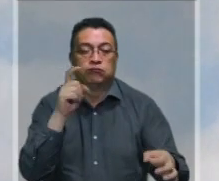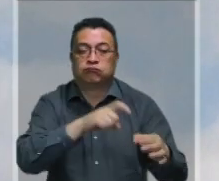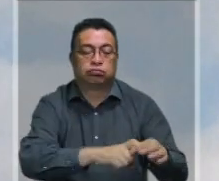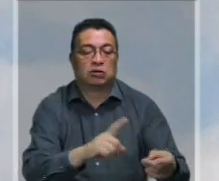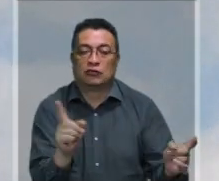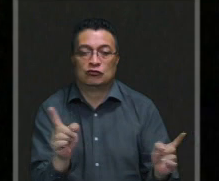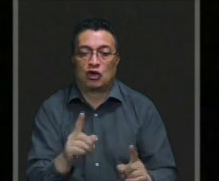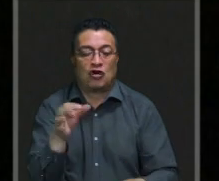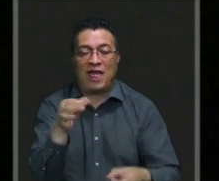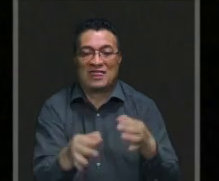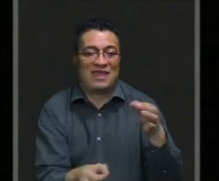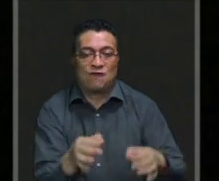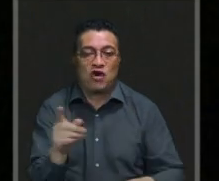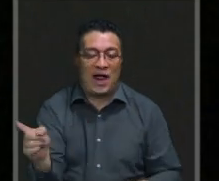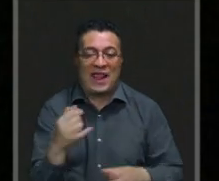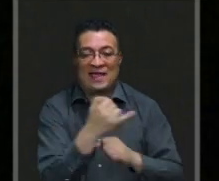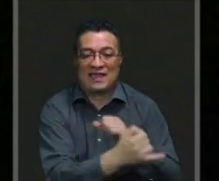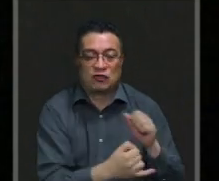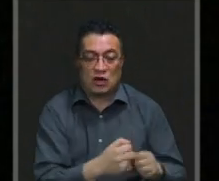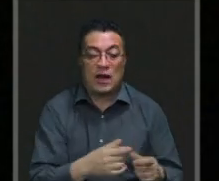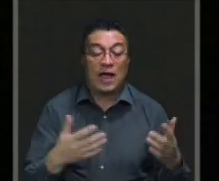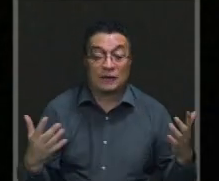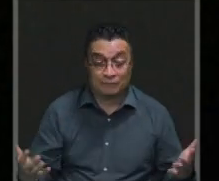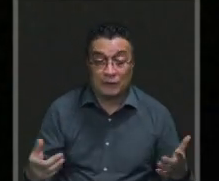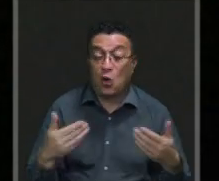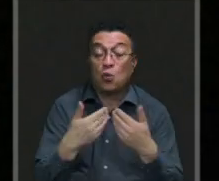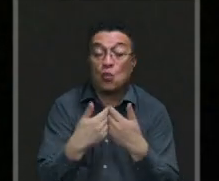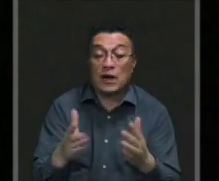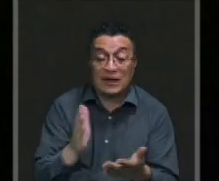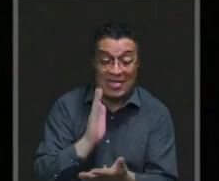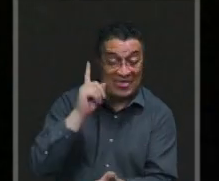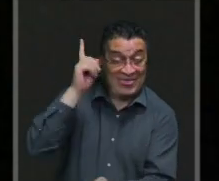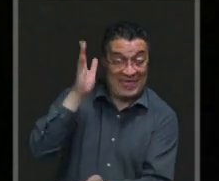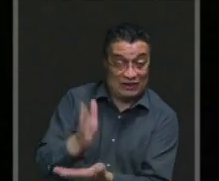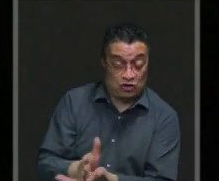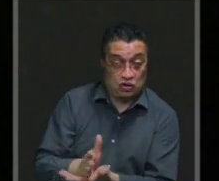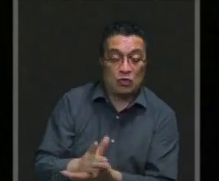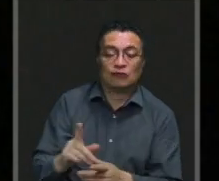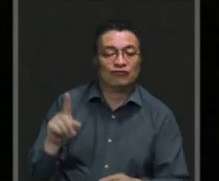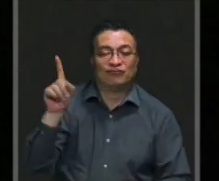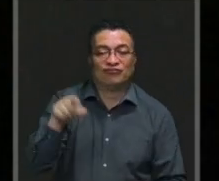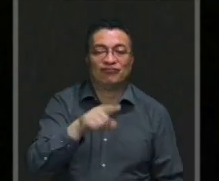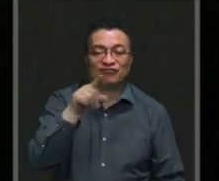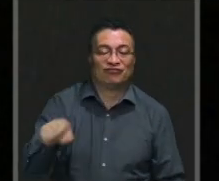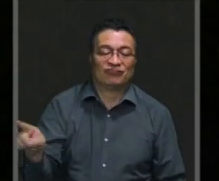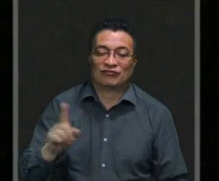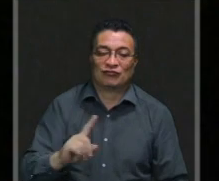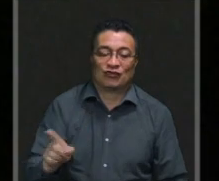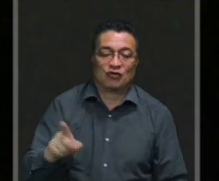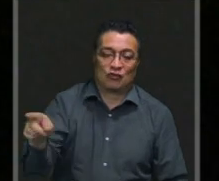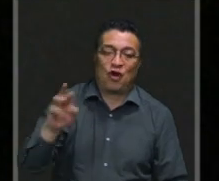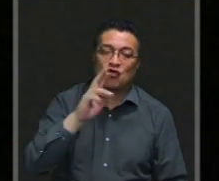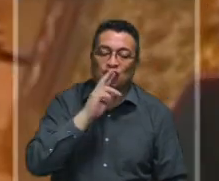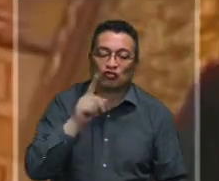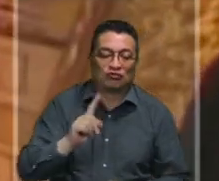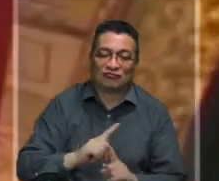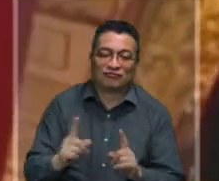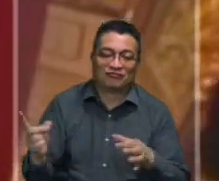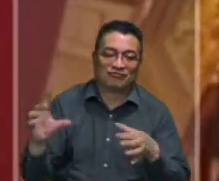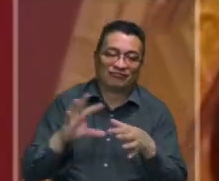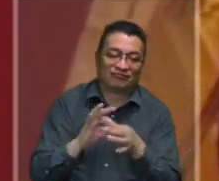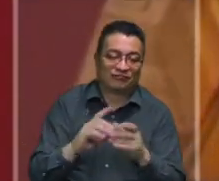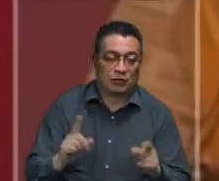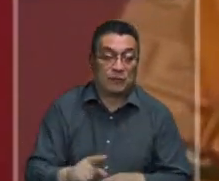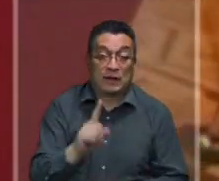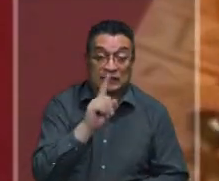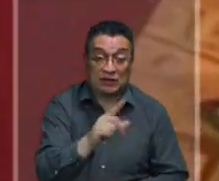de este tribunal y, en consecuencia, cualquier decisión de este tipo es nula y sin efecto para la Federación Rusa.